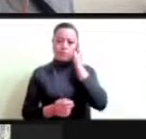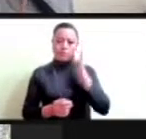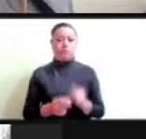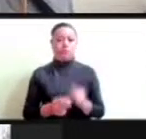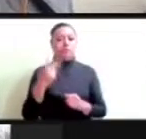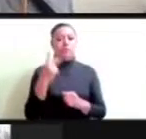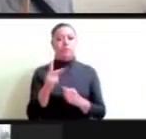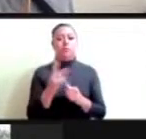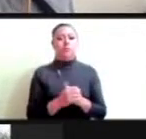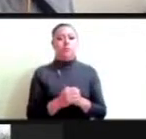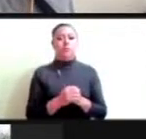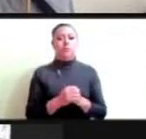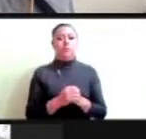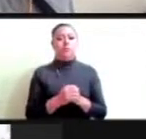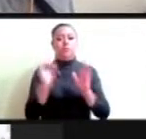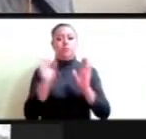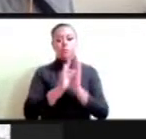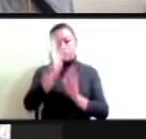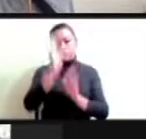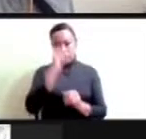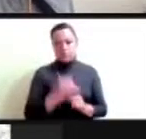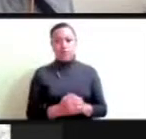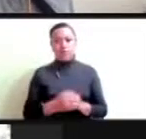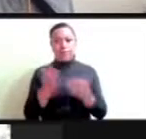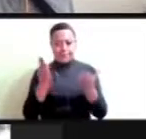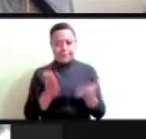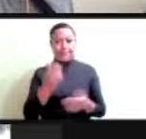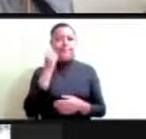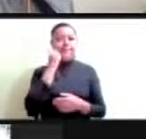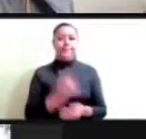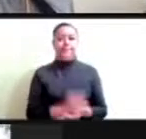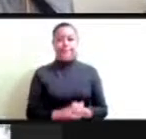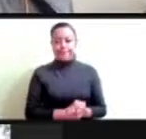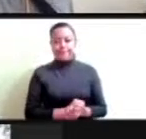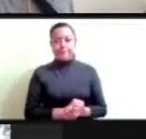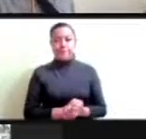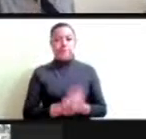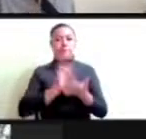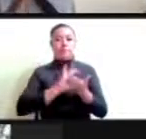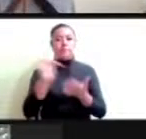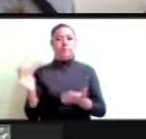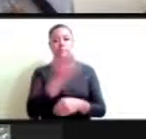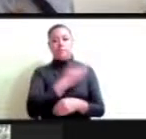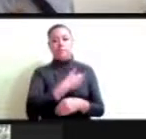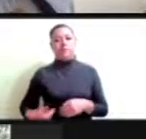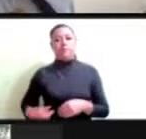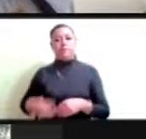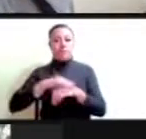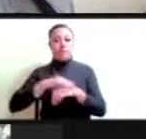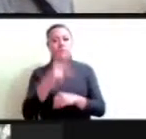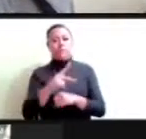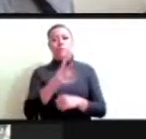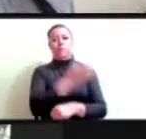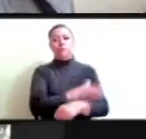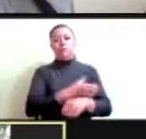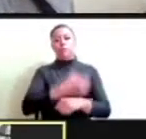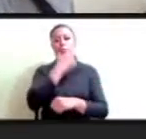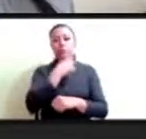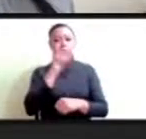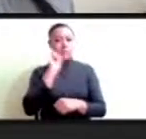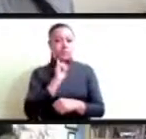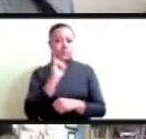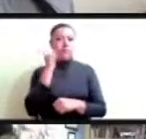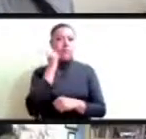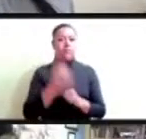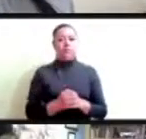su punto de acuerdo. Adelante, diputado. Gracias, presidenta. Con su venia, compañeras y compañeros diputados, muy